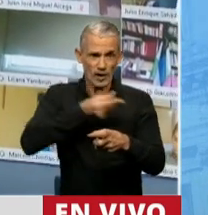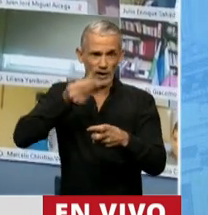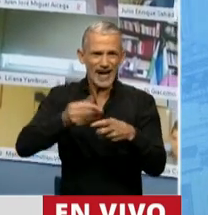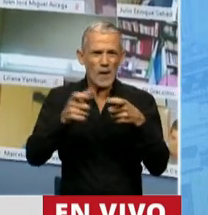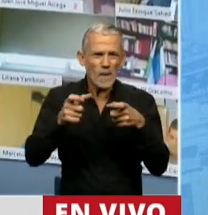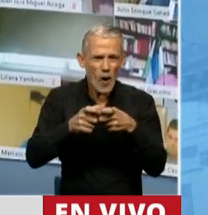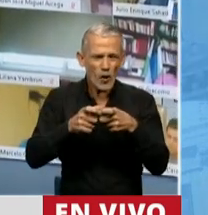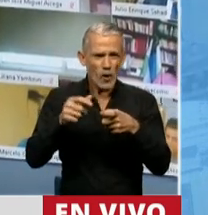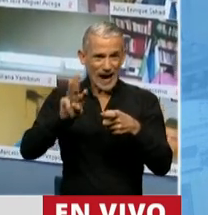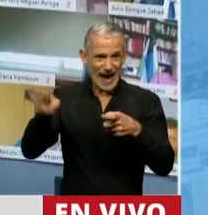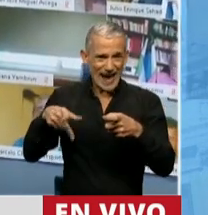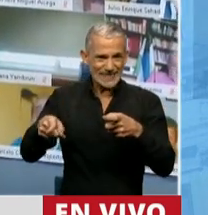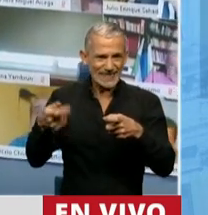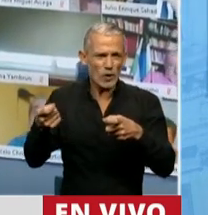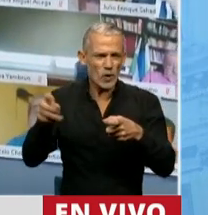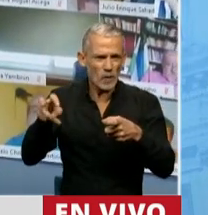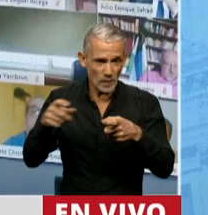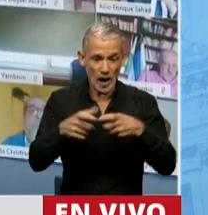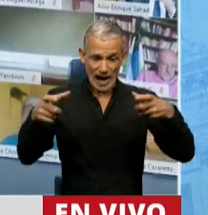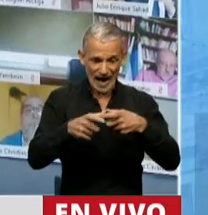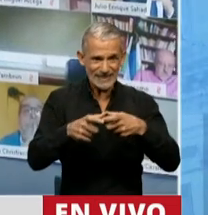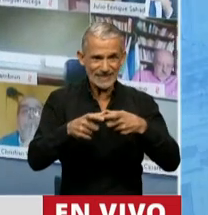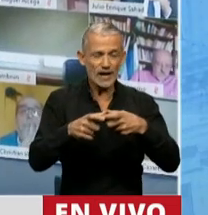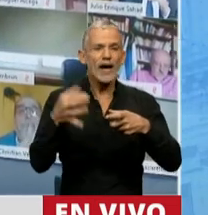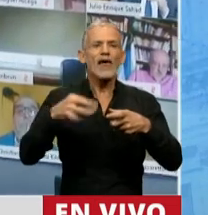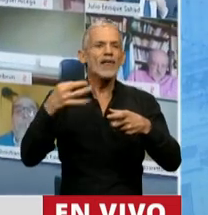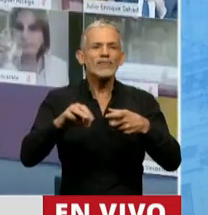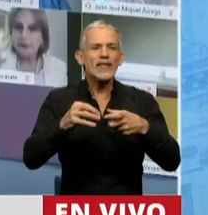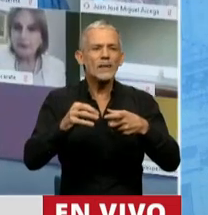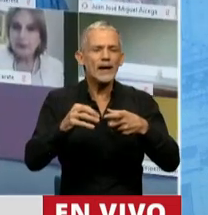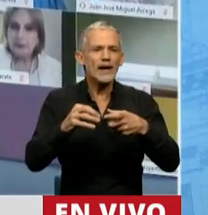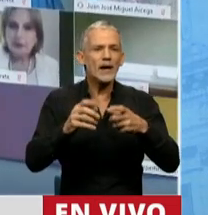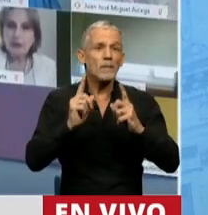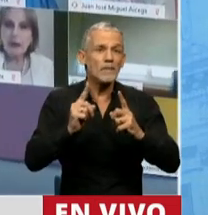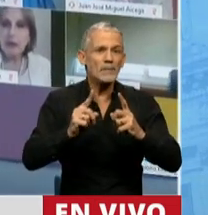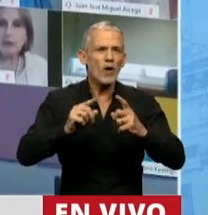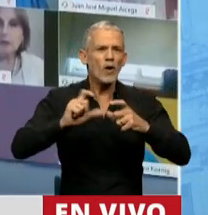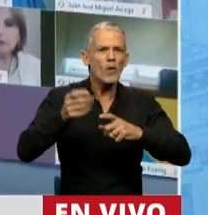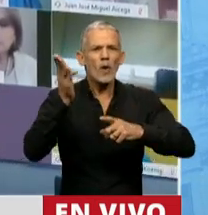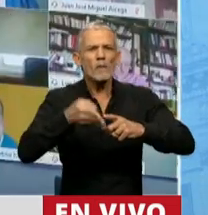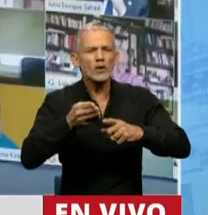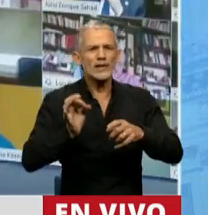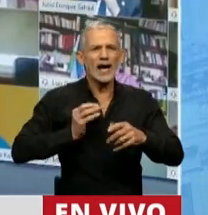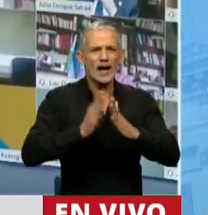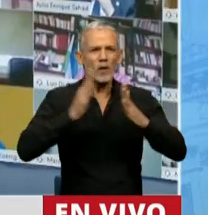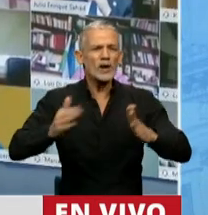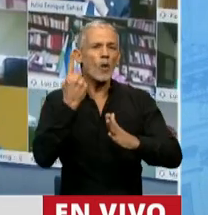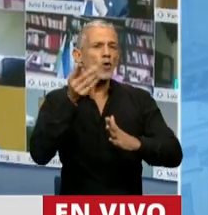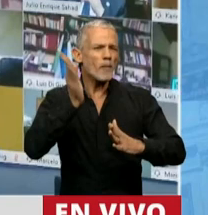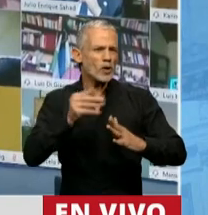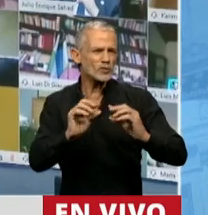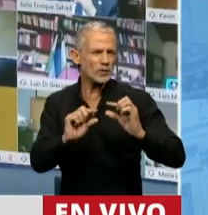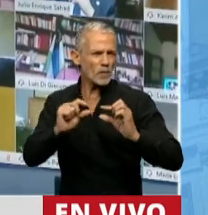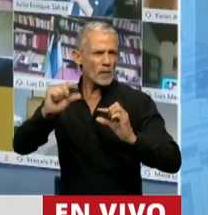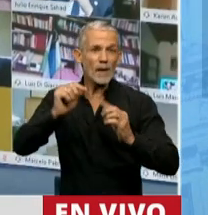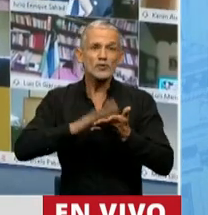Sistema Previsional no podrán tener un rendimiento menor al resultante de aplicar una tasa nominal anual del 1%